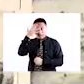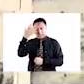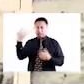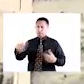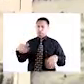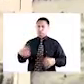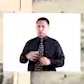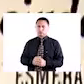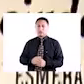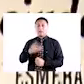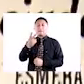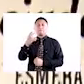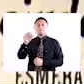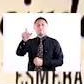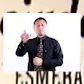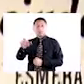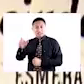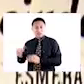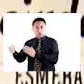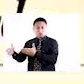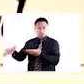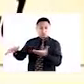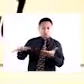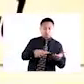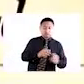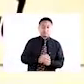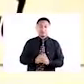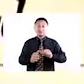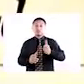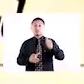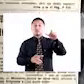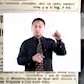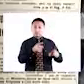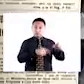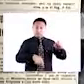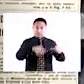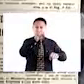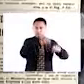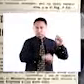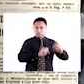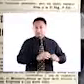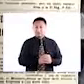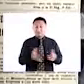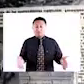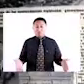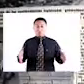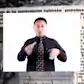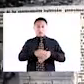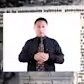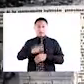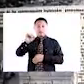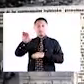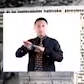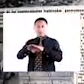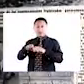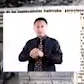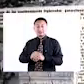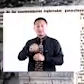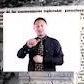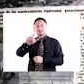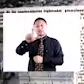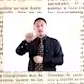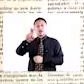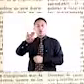más afectada fue Esmeraldas, donde hubo más de 20 muertos y 300 heridos. Otras ciudades también registraron daños, como Tabalo, Ibarra y